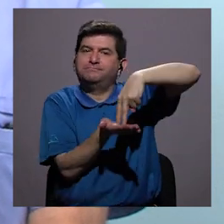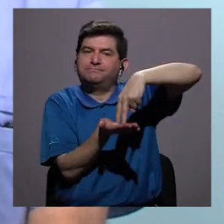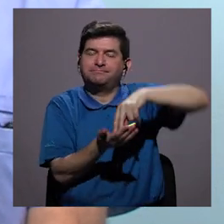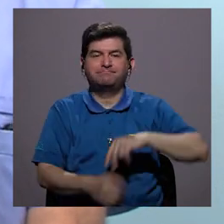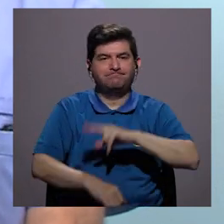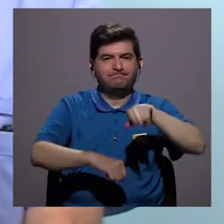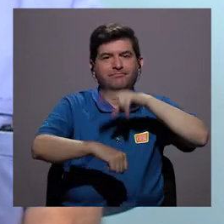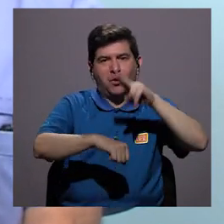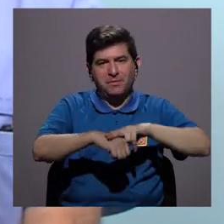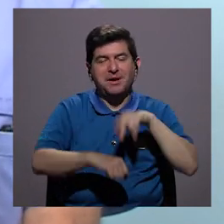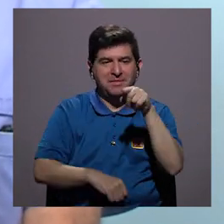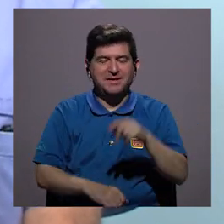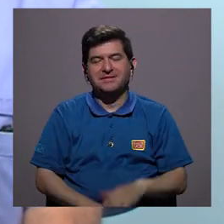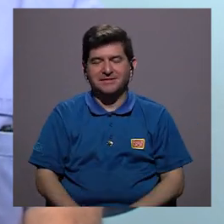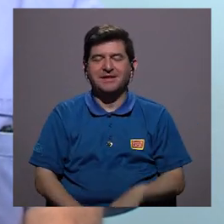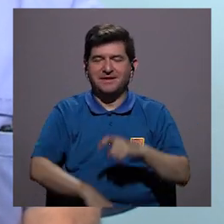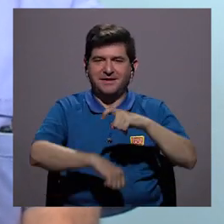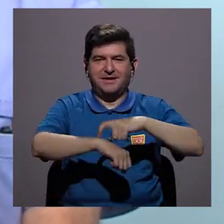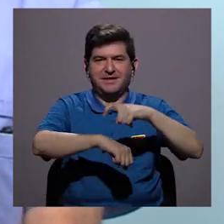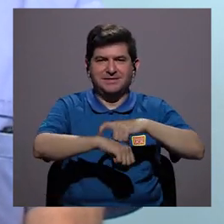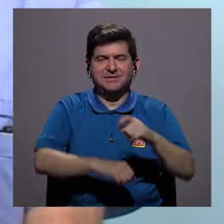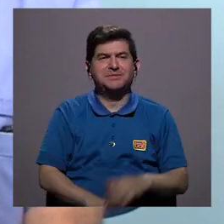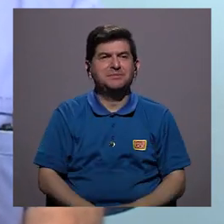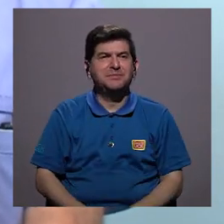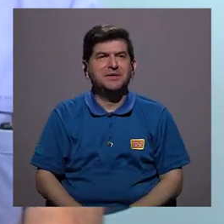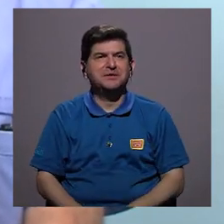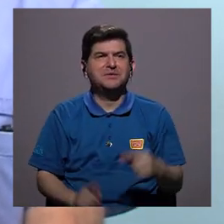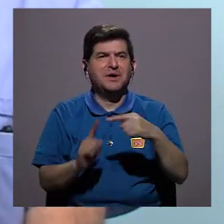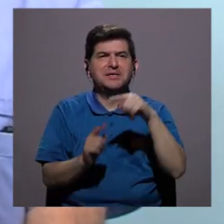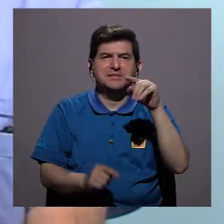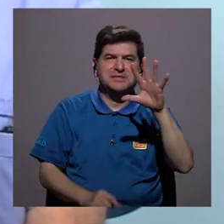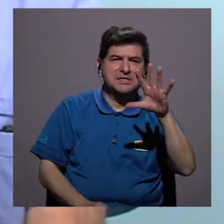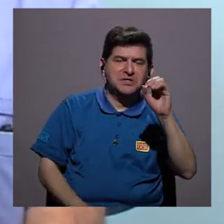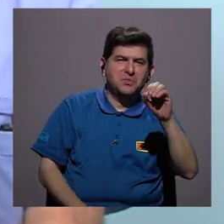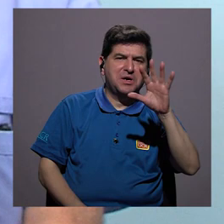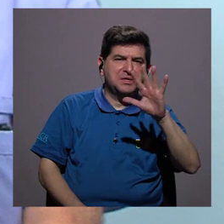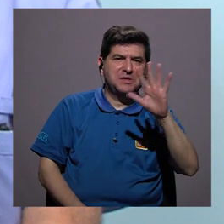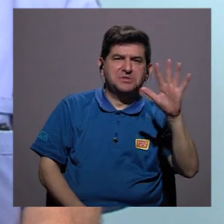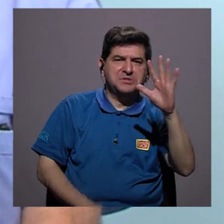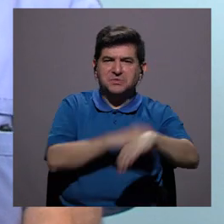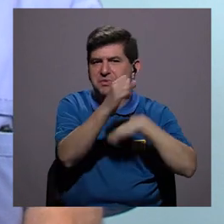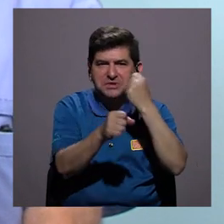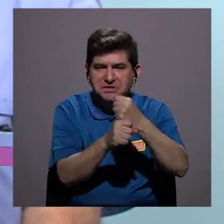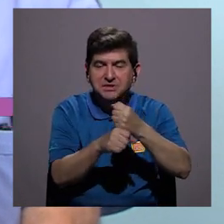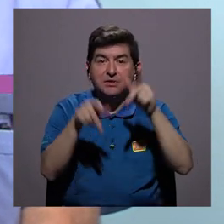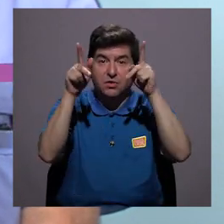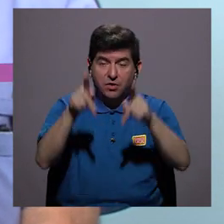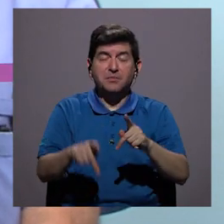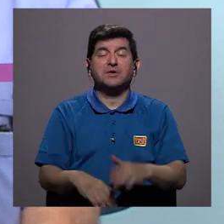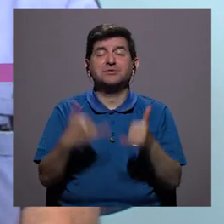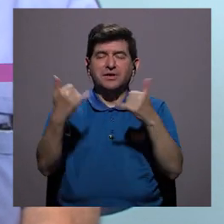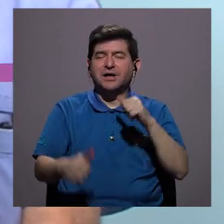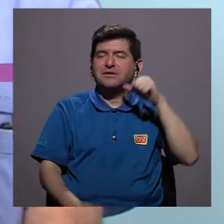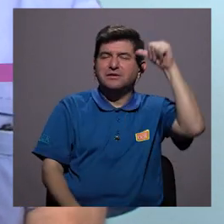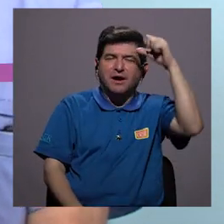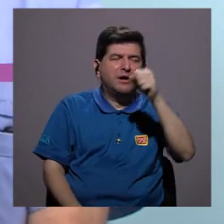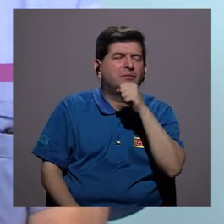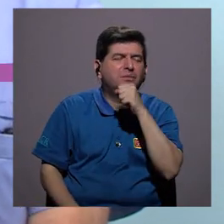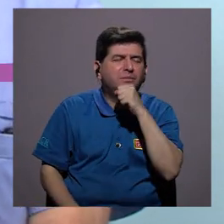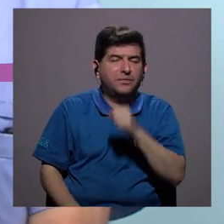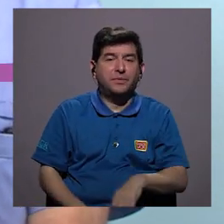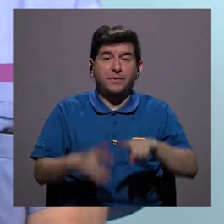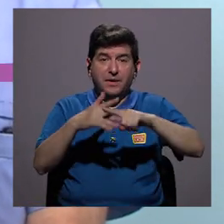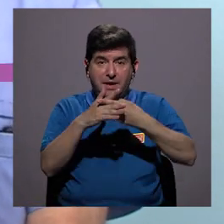que generalmente se prolonga eso en etapas hasta los 50, 55 años. Y obviamente las personas muy mayores, cuando